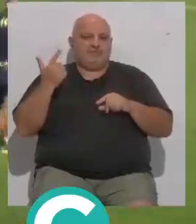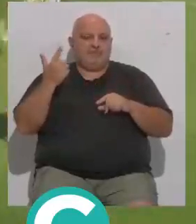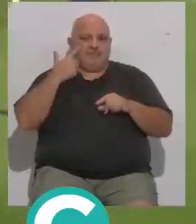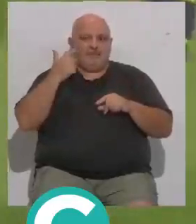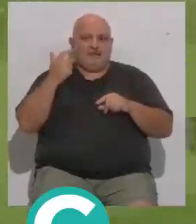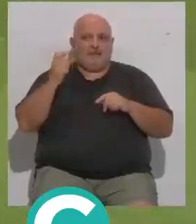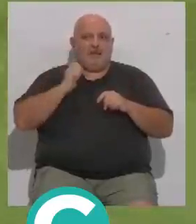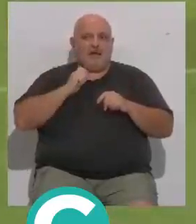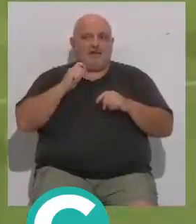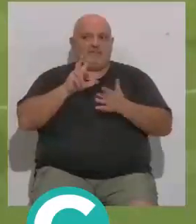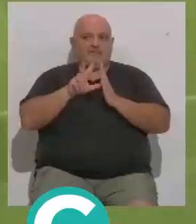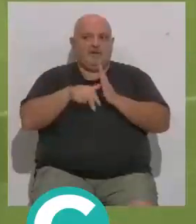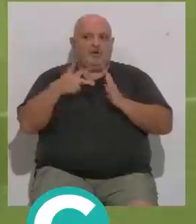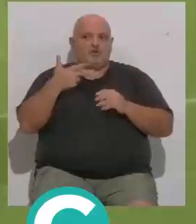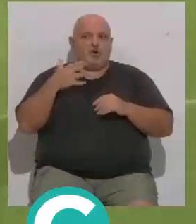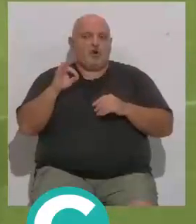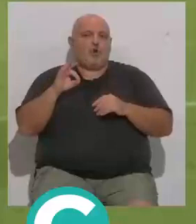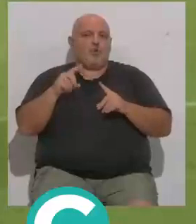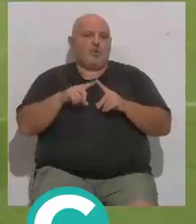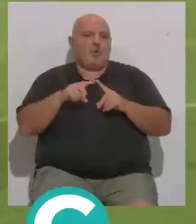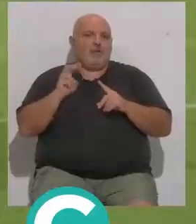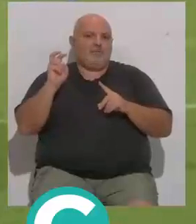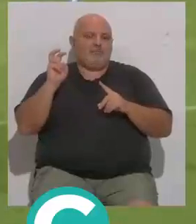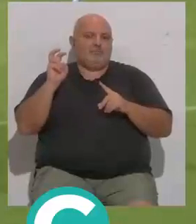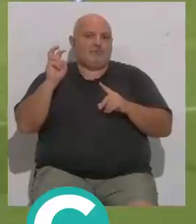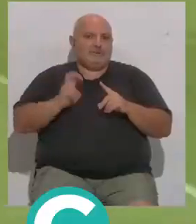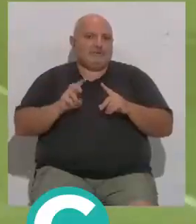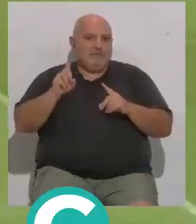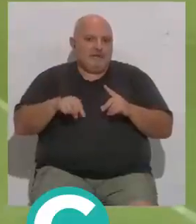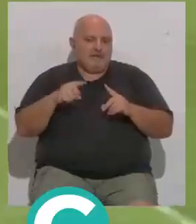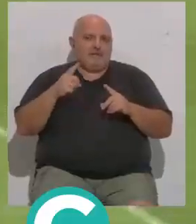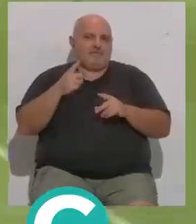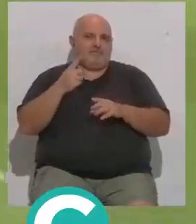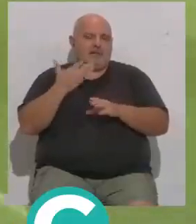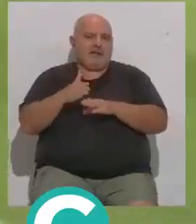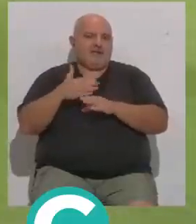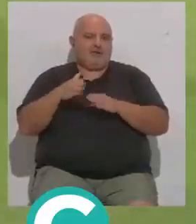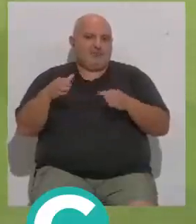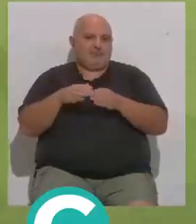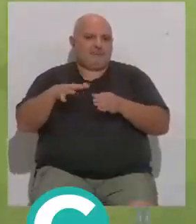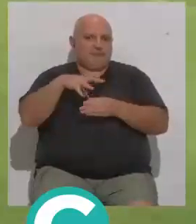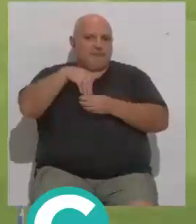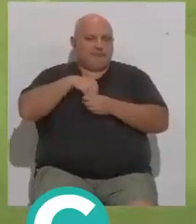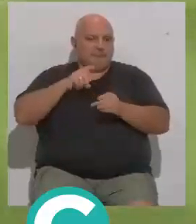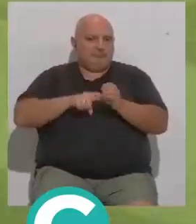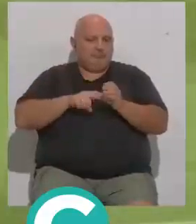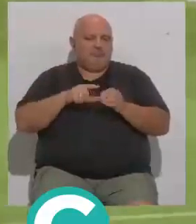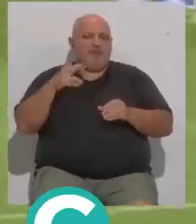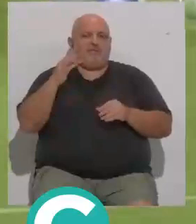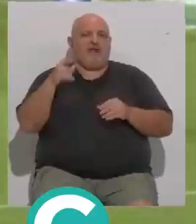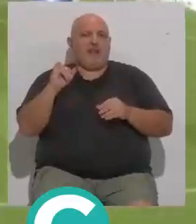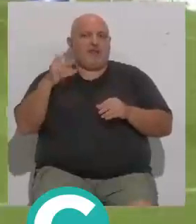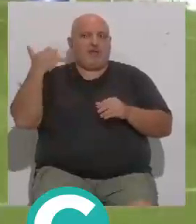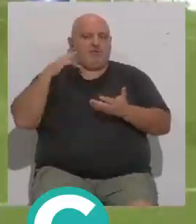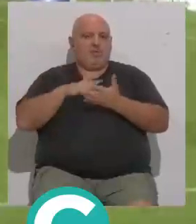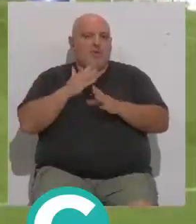el club. Ahora Choco ha vuelto afortunadamente a trabajar con el resto de sus compañeros, también Fali, que era ausencia